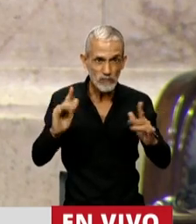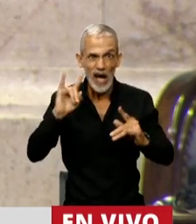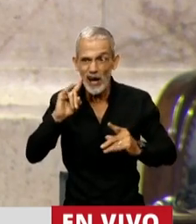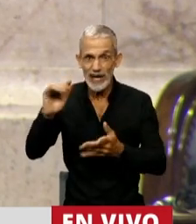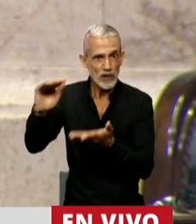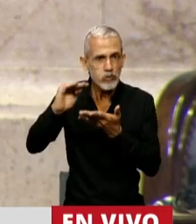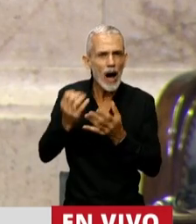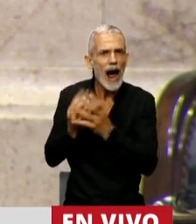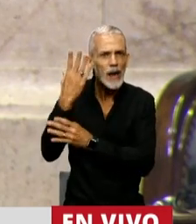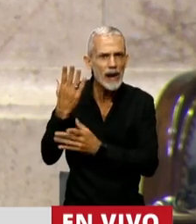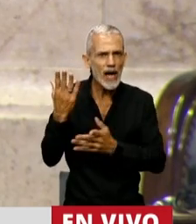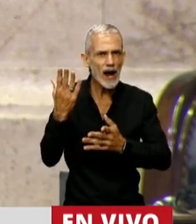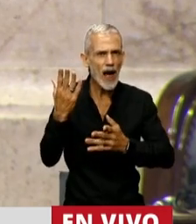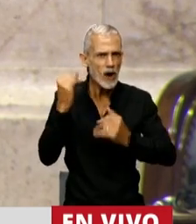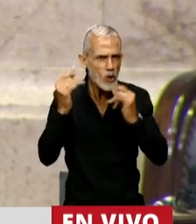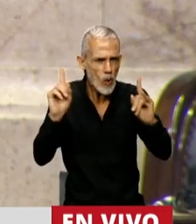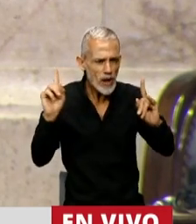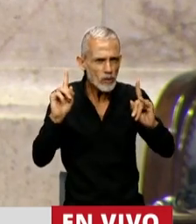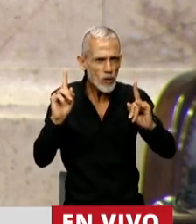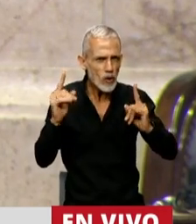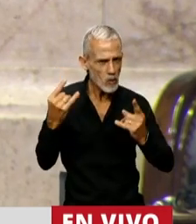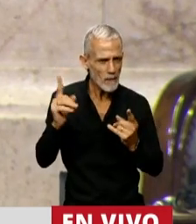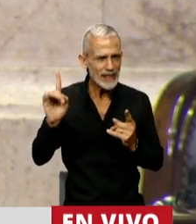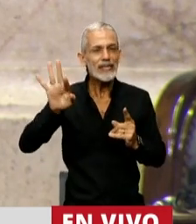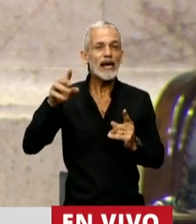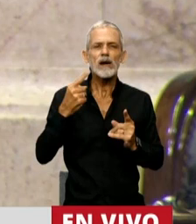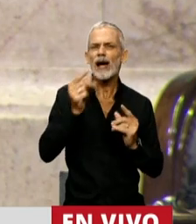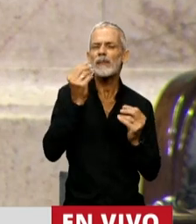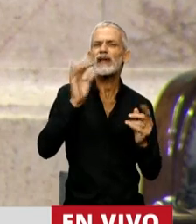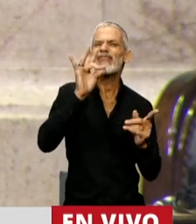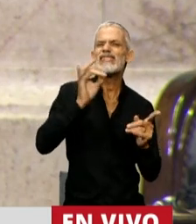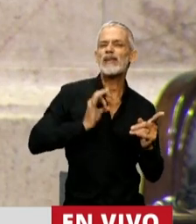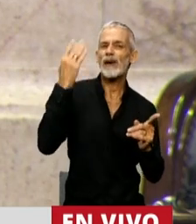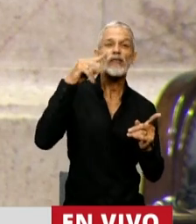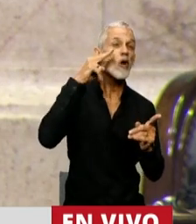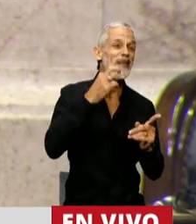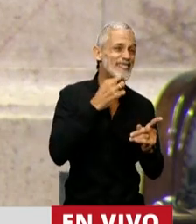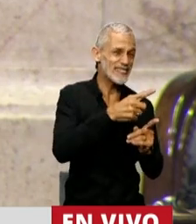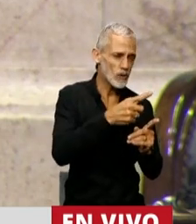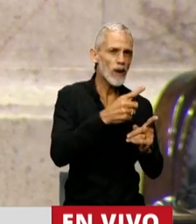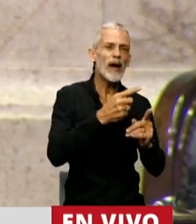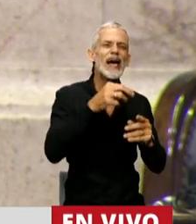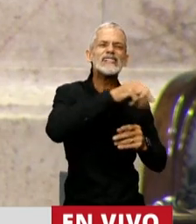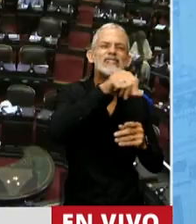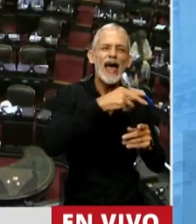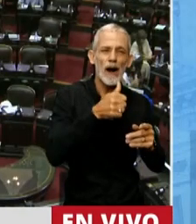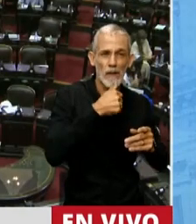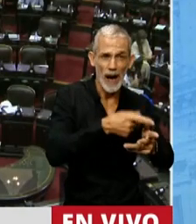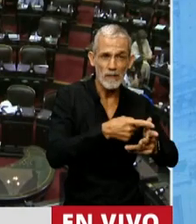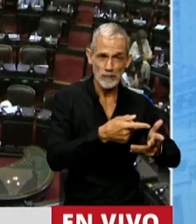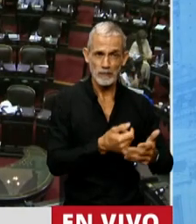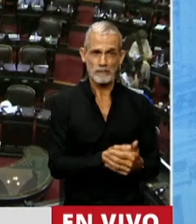viejos mayores a la mañana y nuestros niños saben lo que pasaba en diciembre de 2019 con la hierba